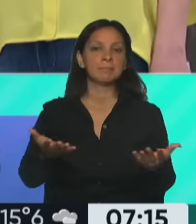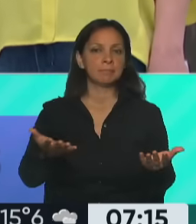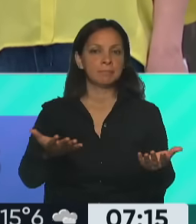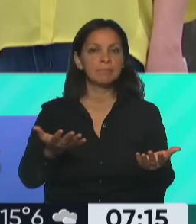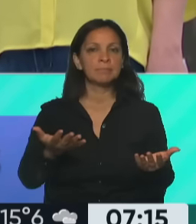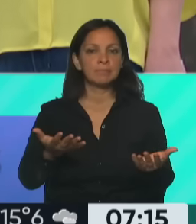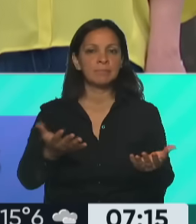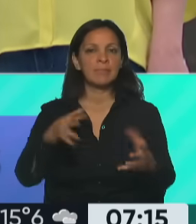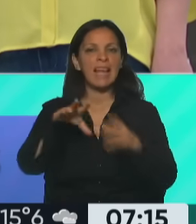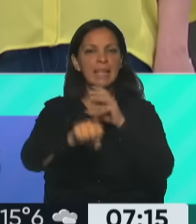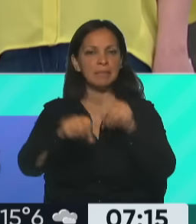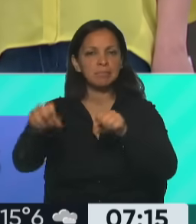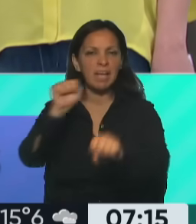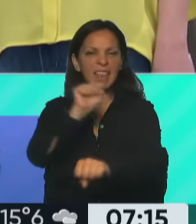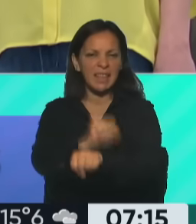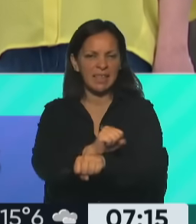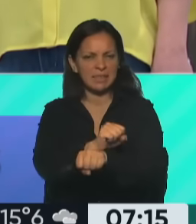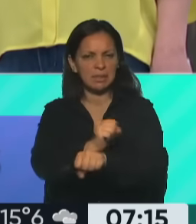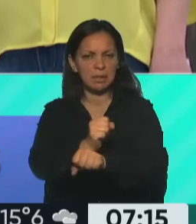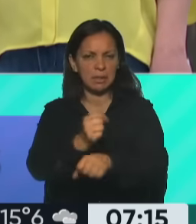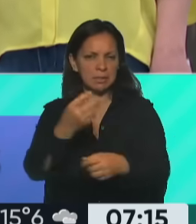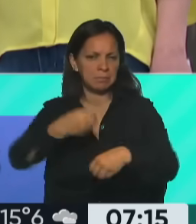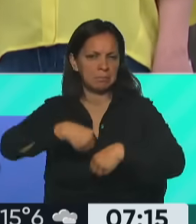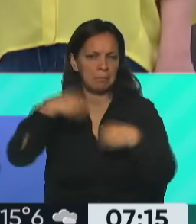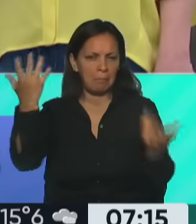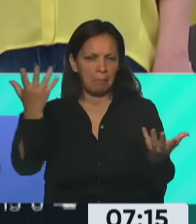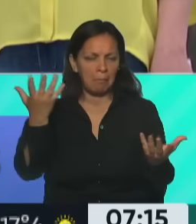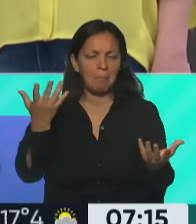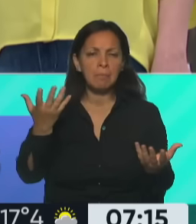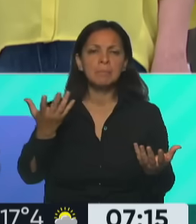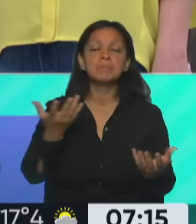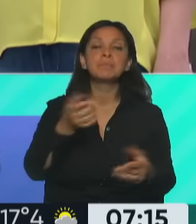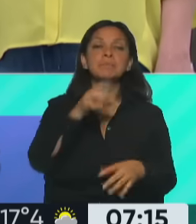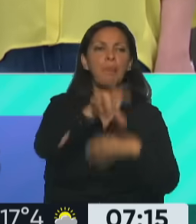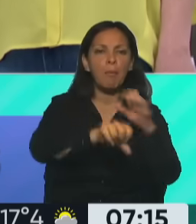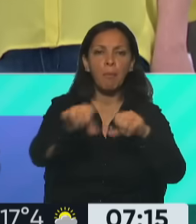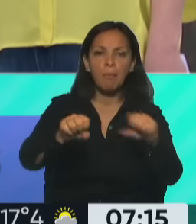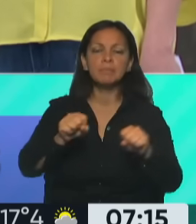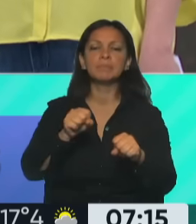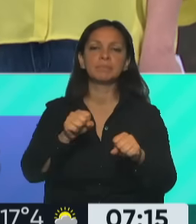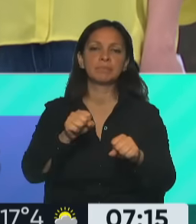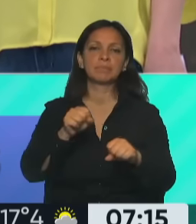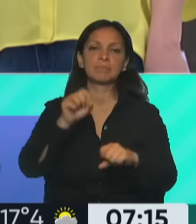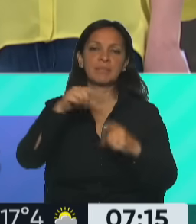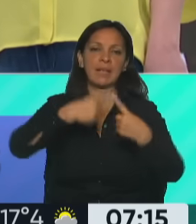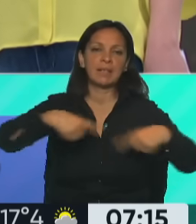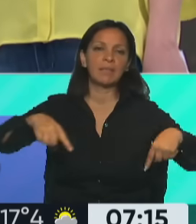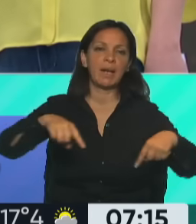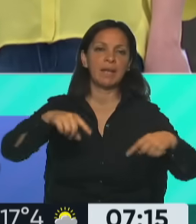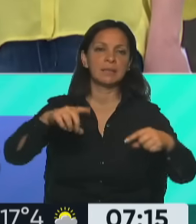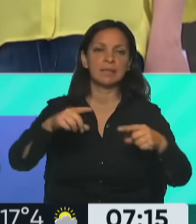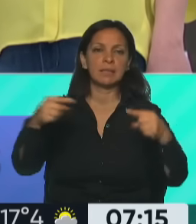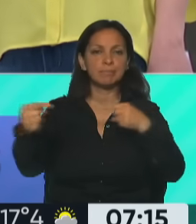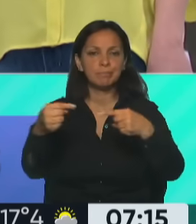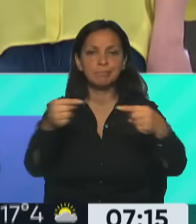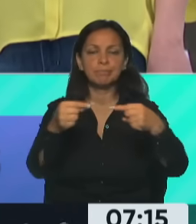ejerzan detenciones arbitrarias, porque la mayoría son sin proceso, ¿no? Detenciones arbitrarias en distintas redadas y que además